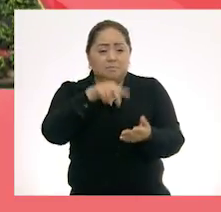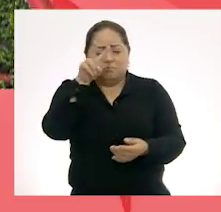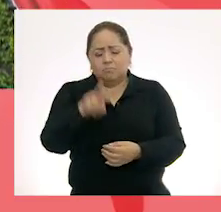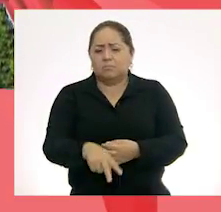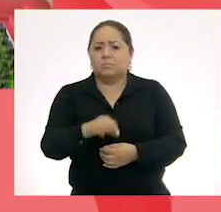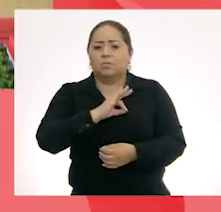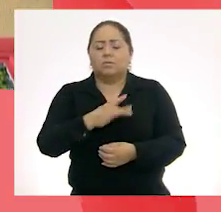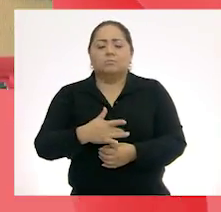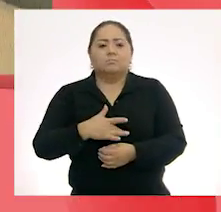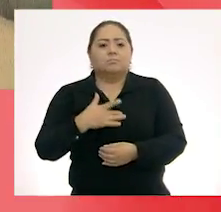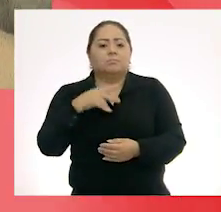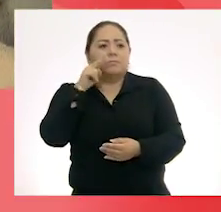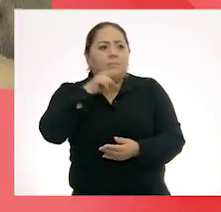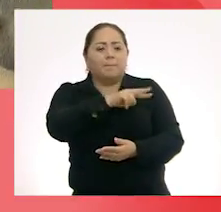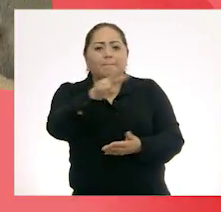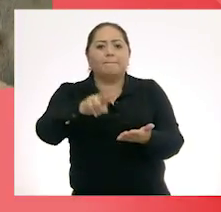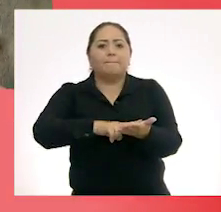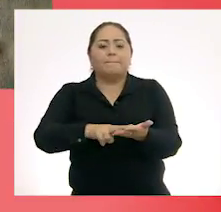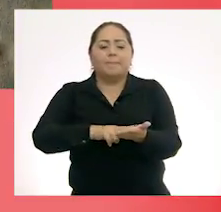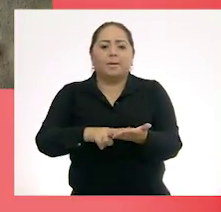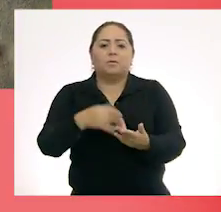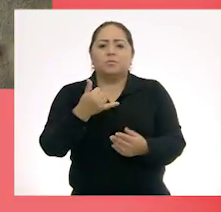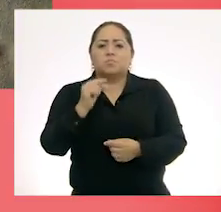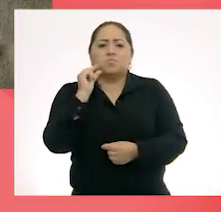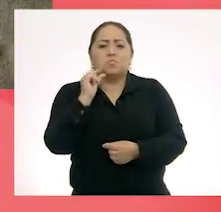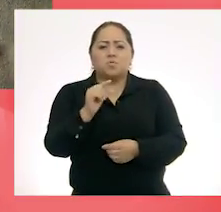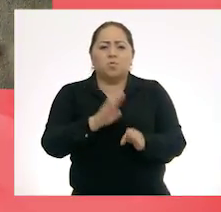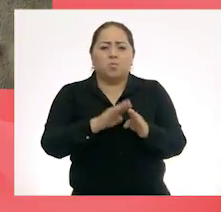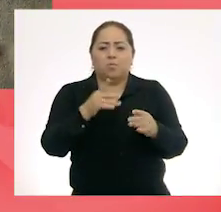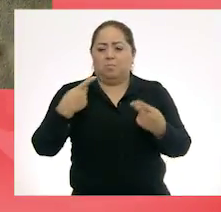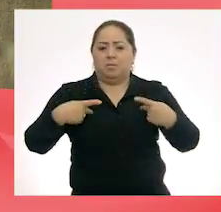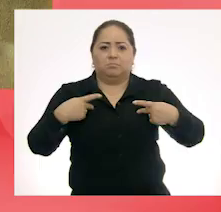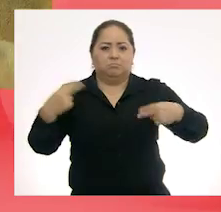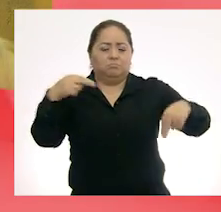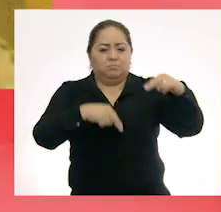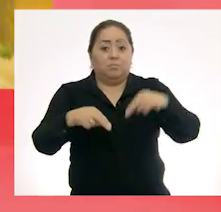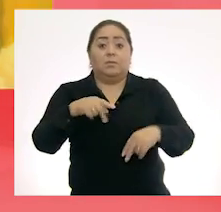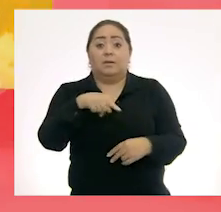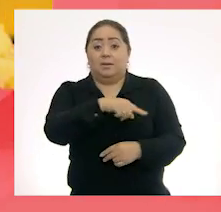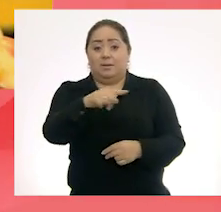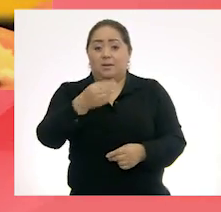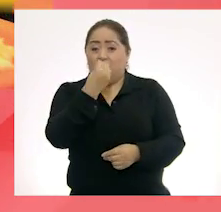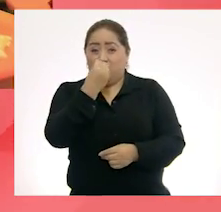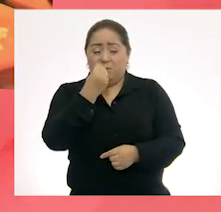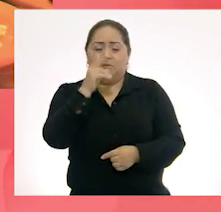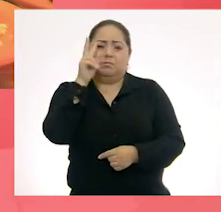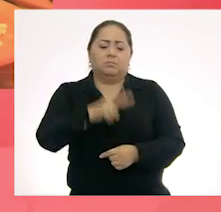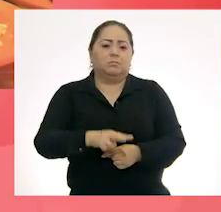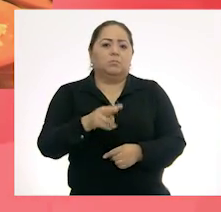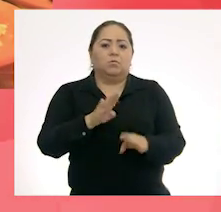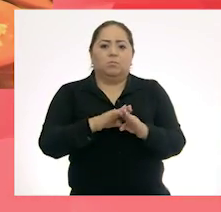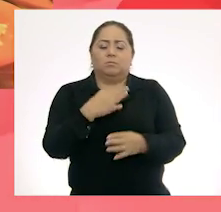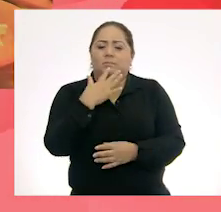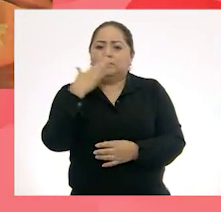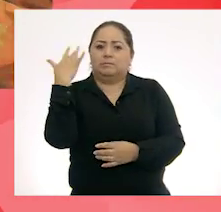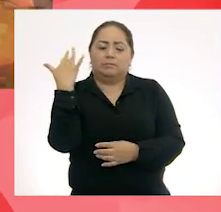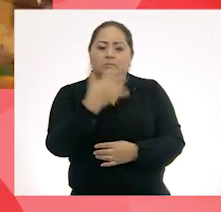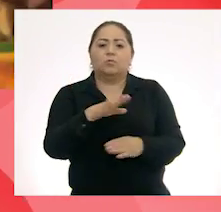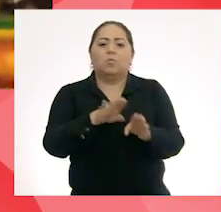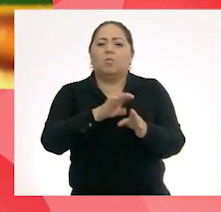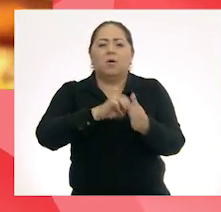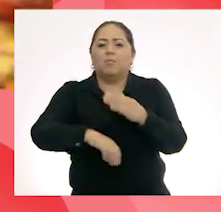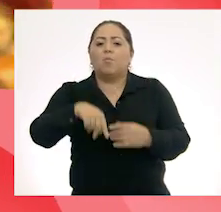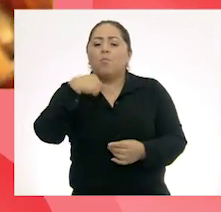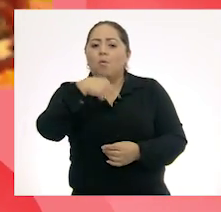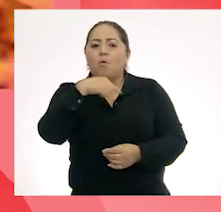se respira verde y con muy poca interrupción de presencia humana. La gastronomía es un verdadero manjar, como el